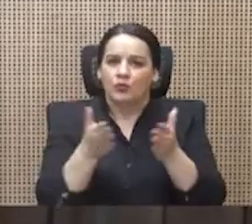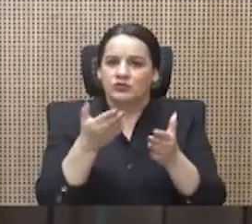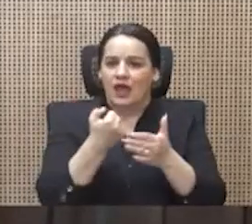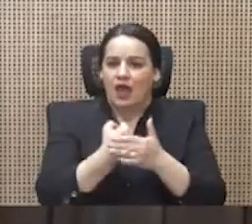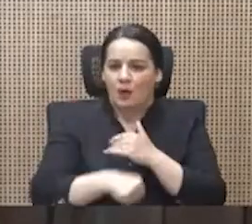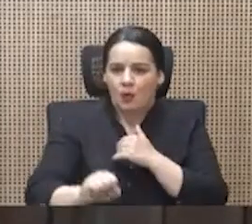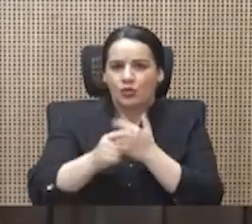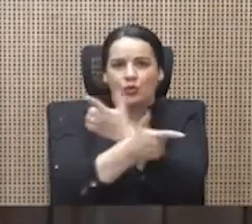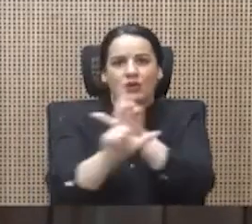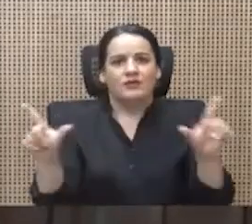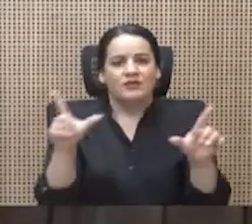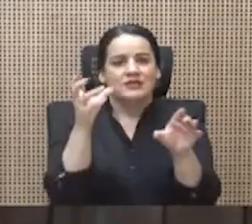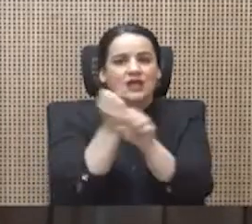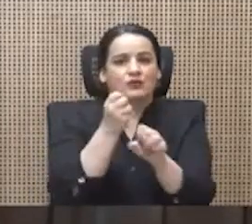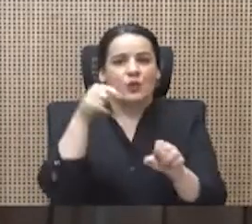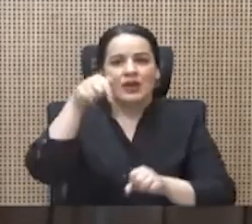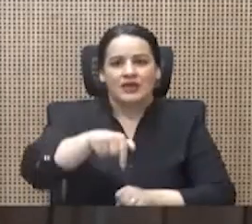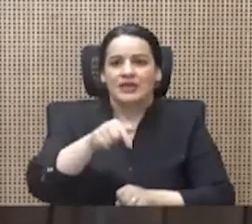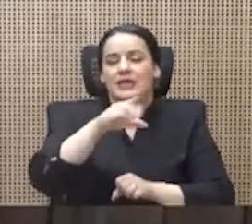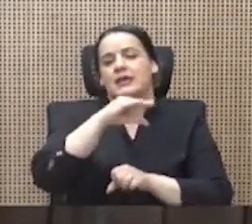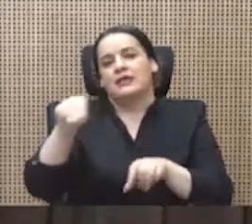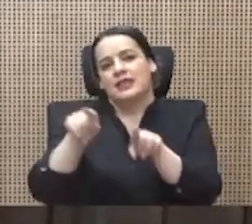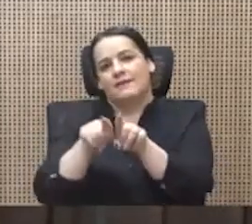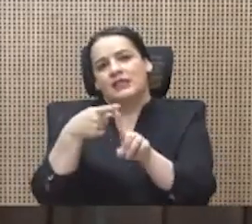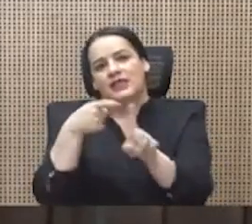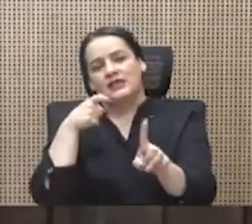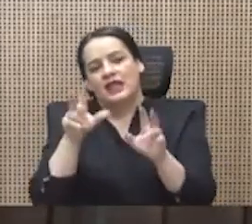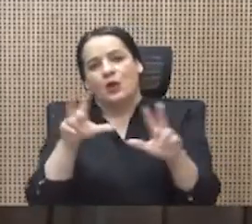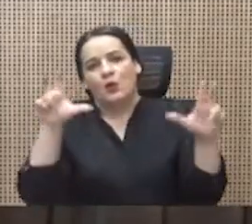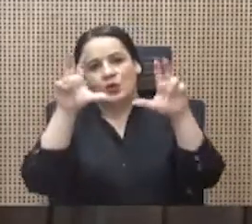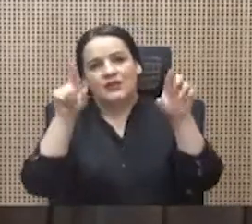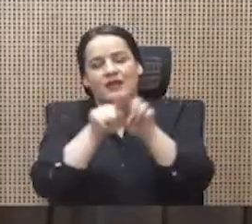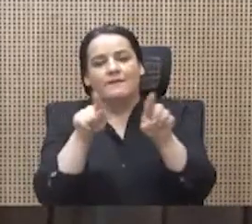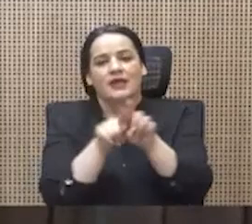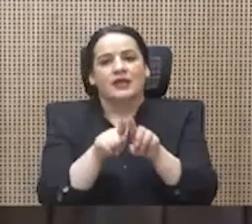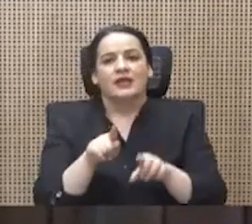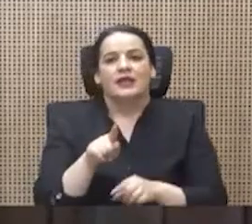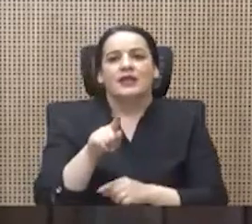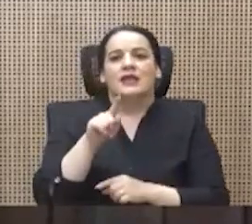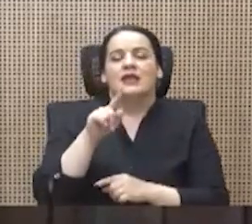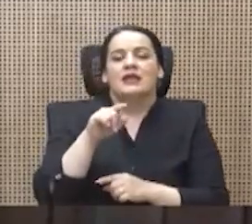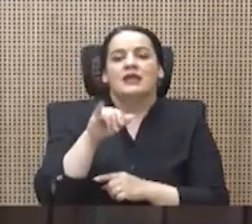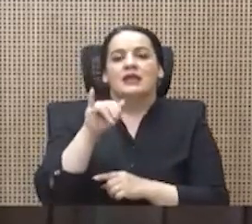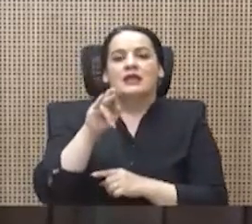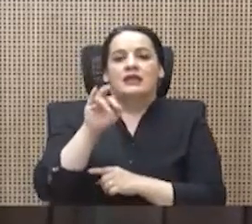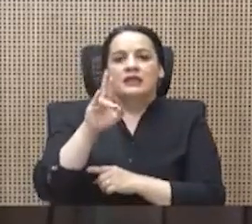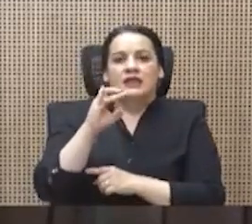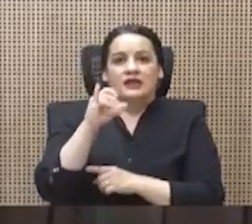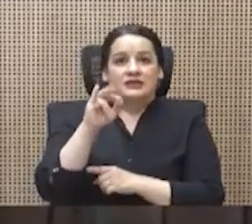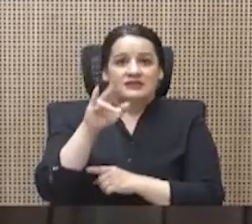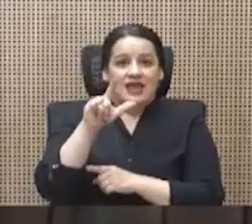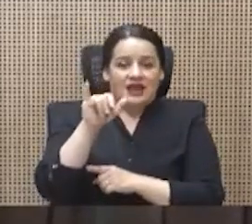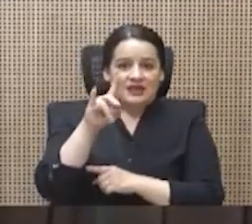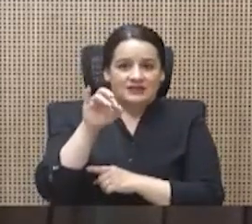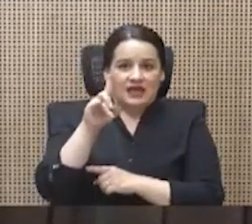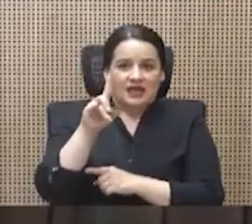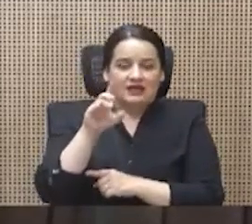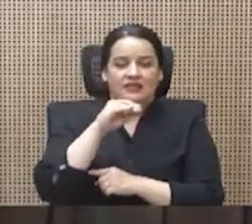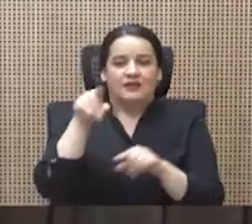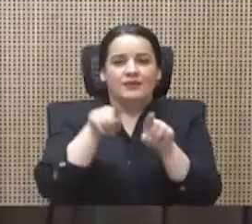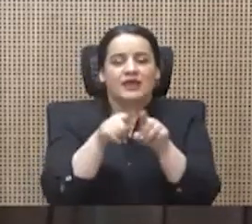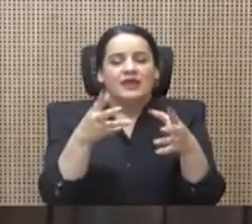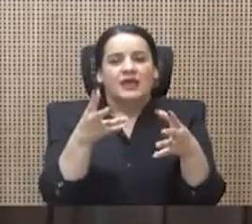ONU también la interseccionalidad que busca la creación lo dije el lunes también el lunes pasado que busca la creación de